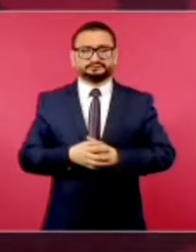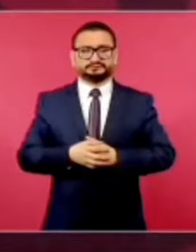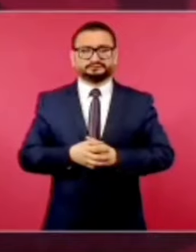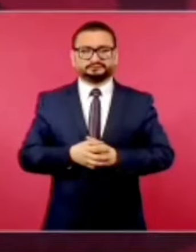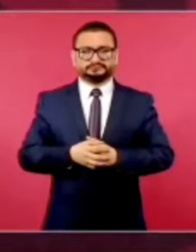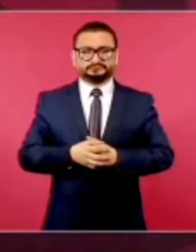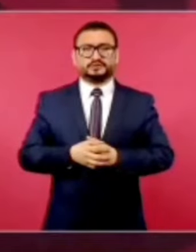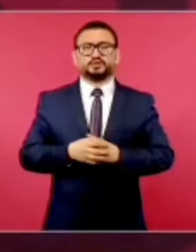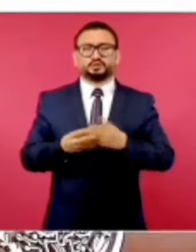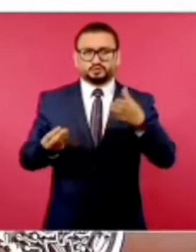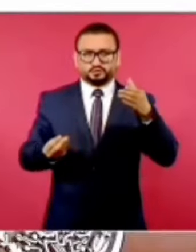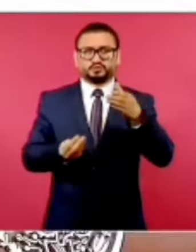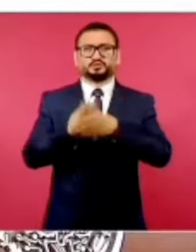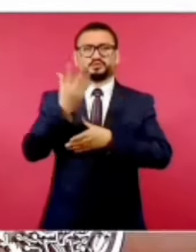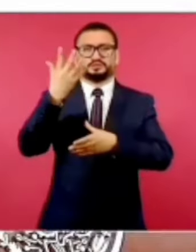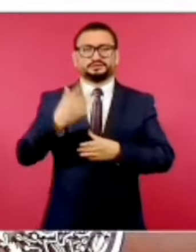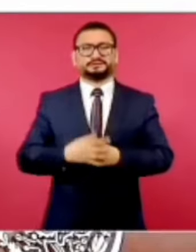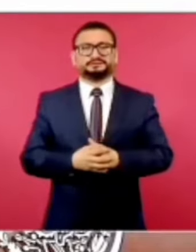nuevas.